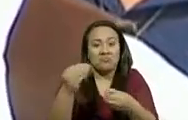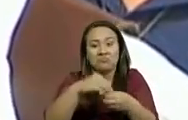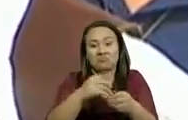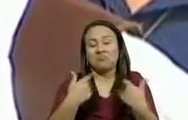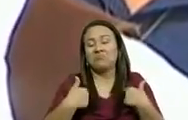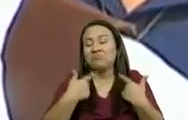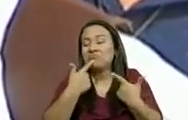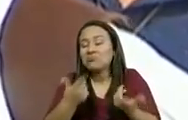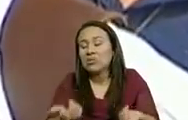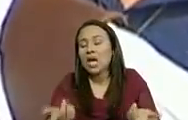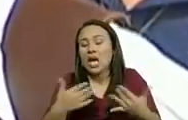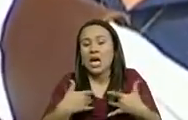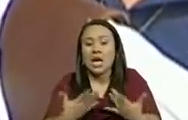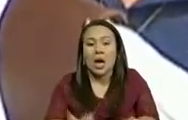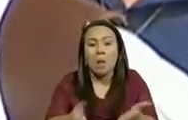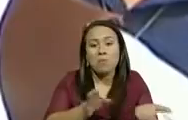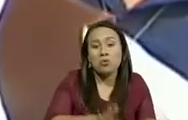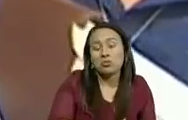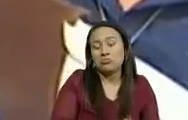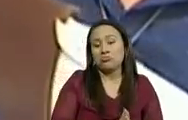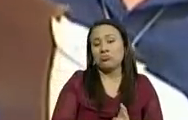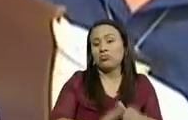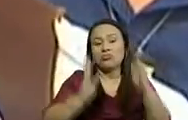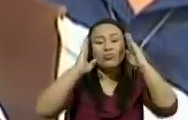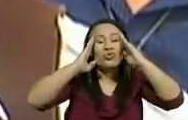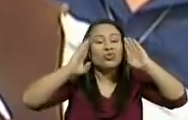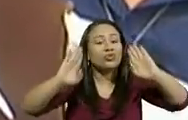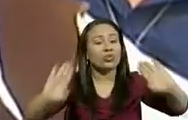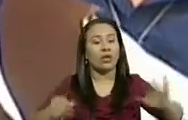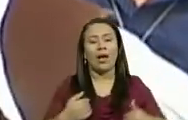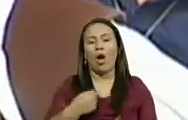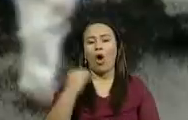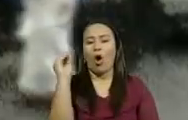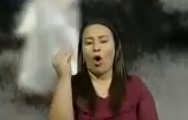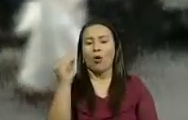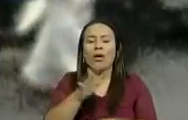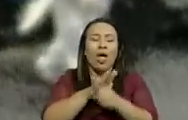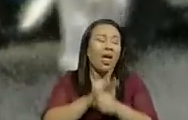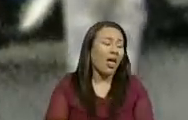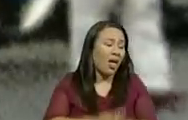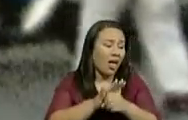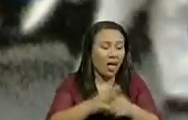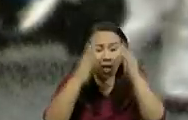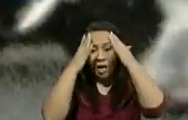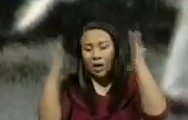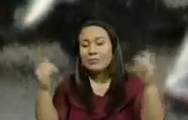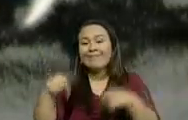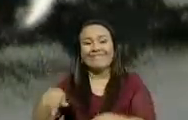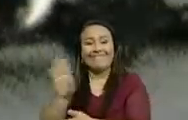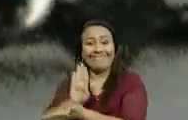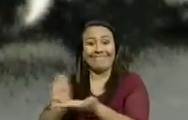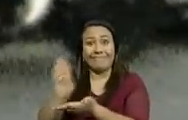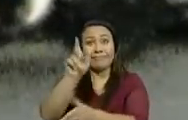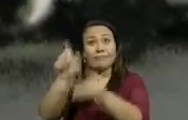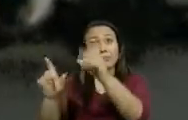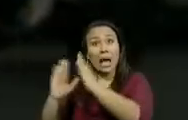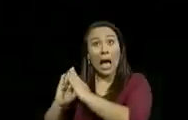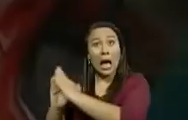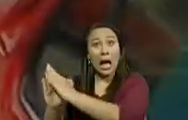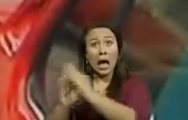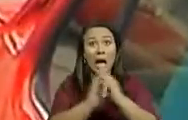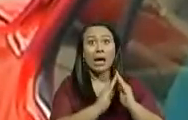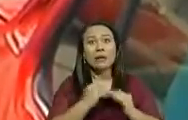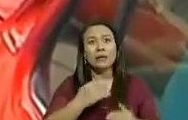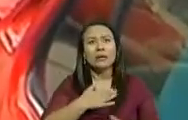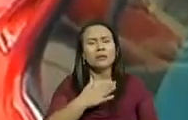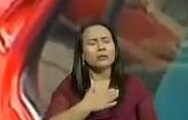versión oficial de los familiares, que el menor se encontraba en una etapa de depresión. En el barrio hay consternación por lo ocurrido. Mi